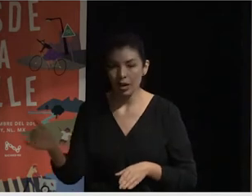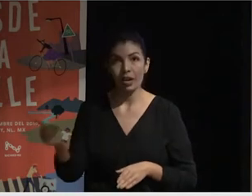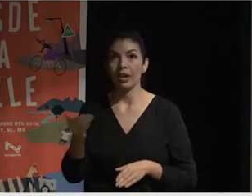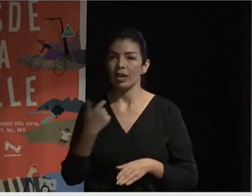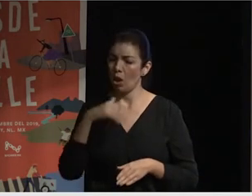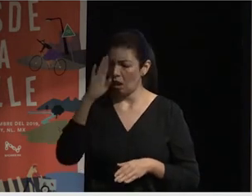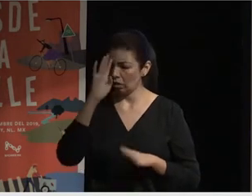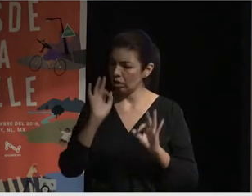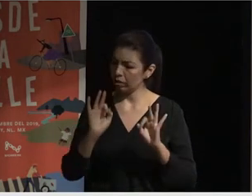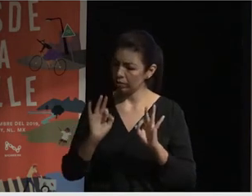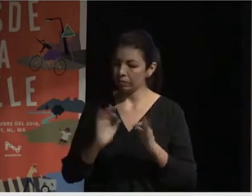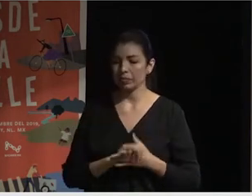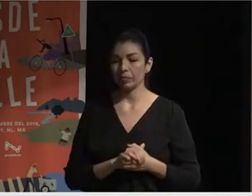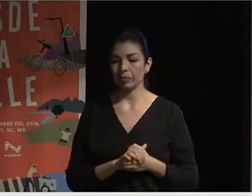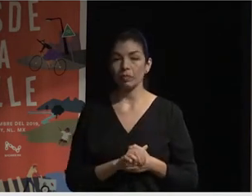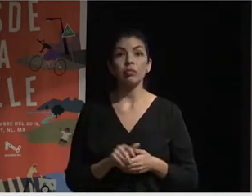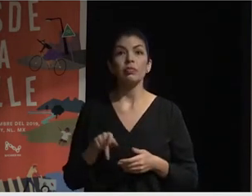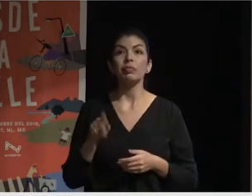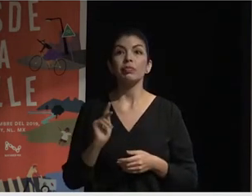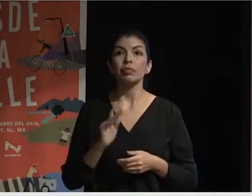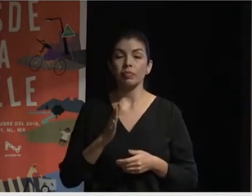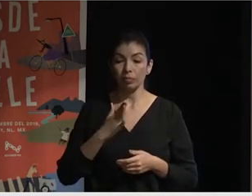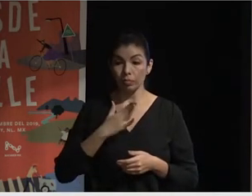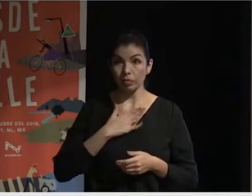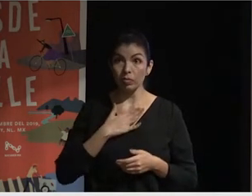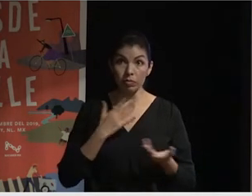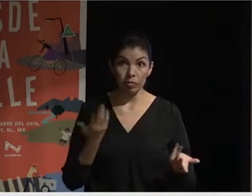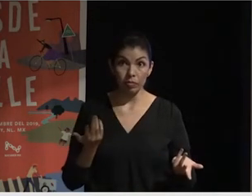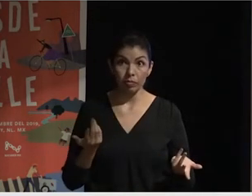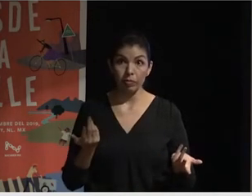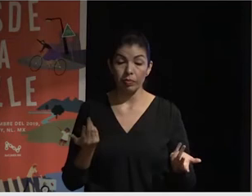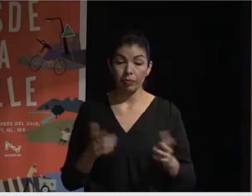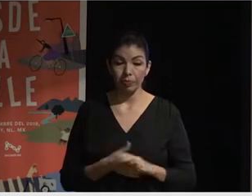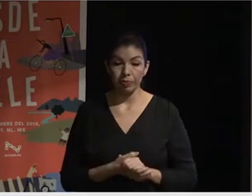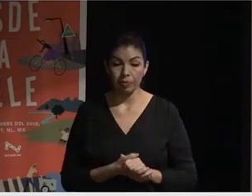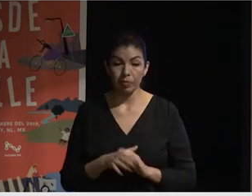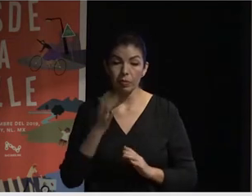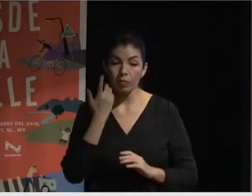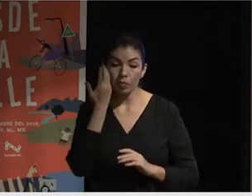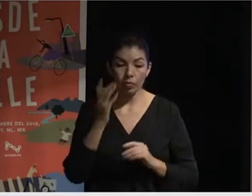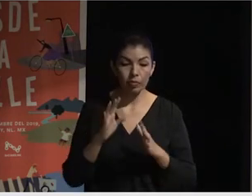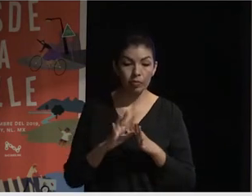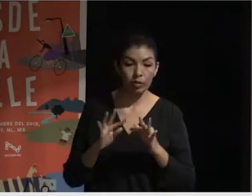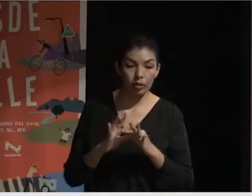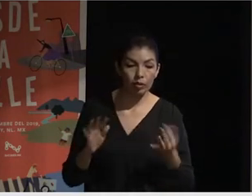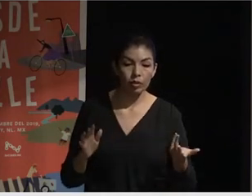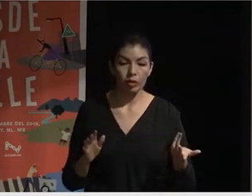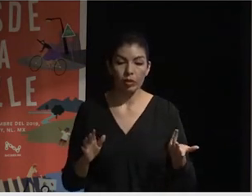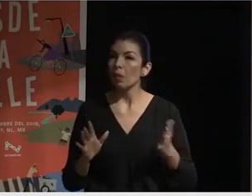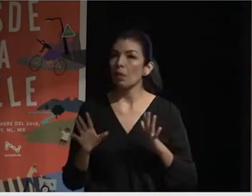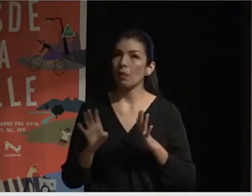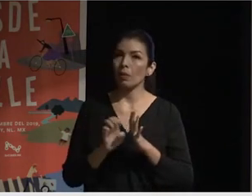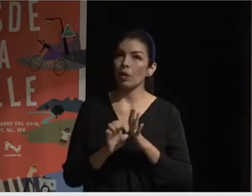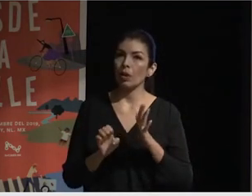sí, varias como experiencias que les digo yo, bueno, acá hablarán más de la cuestión de vivienda. A mí me interesa un poco más ver la cuestión de los desplazamientos